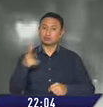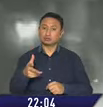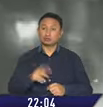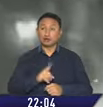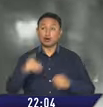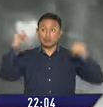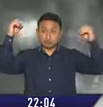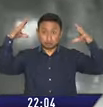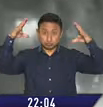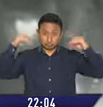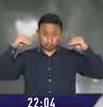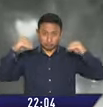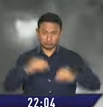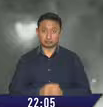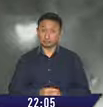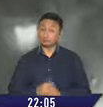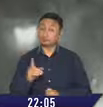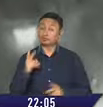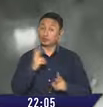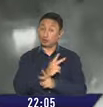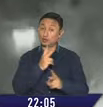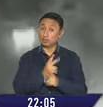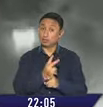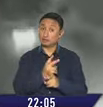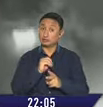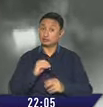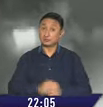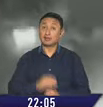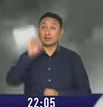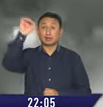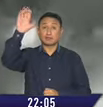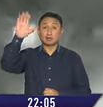poca iluminación. Asimismo, tener cuidado en